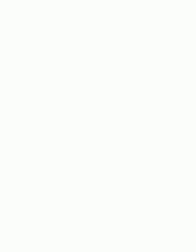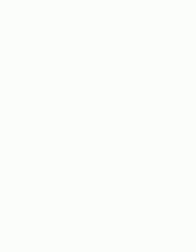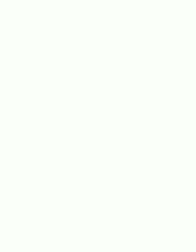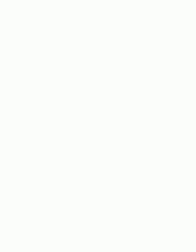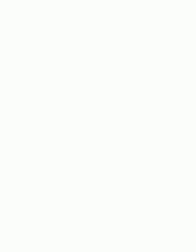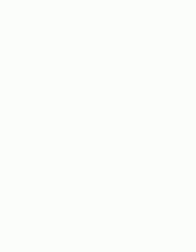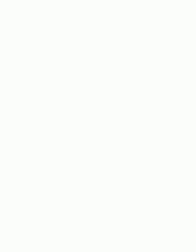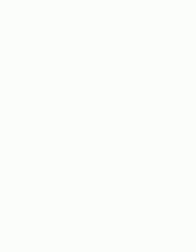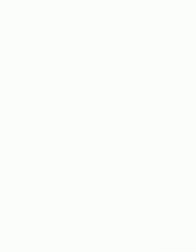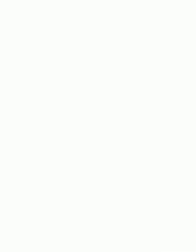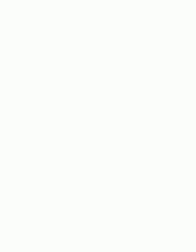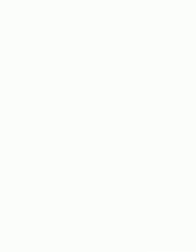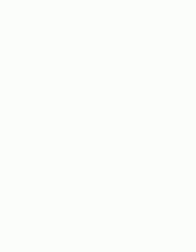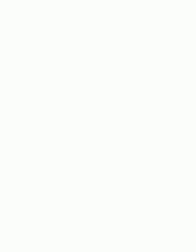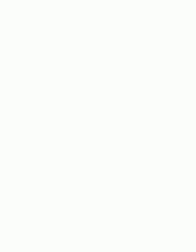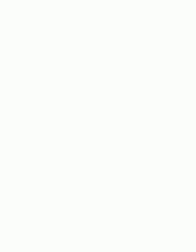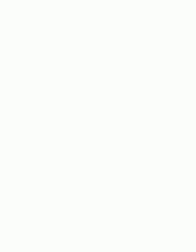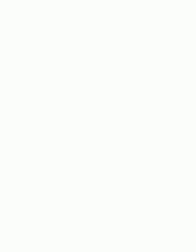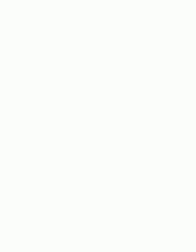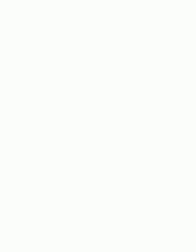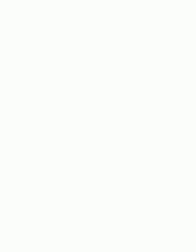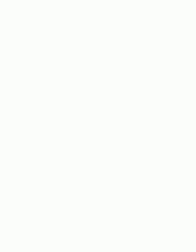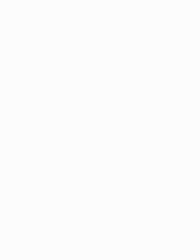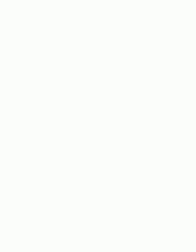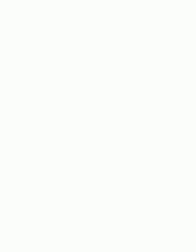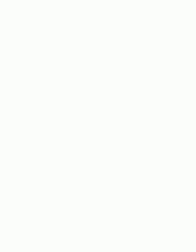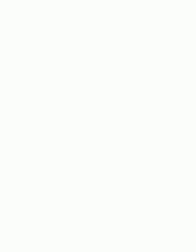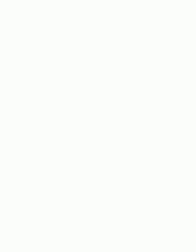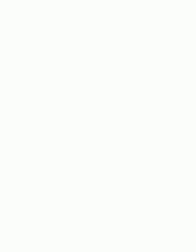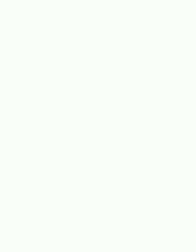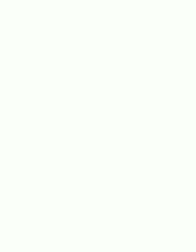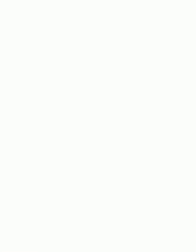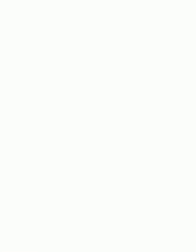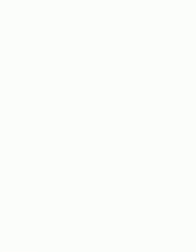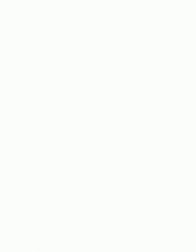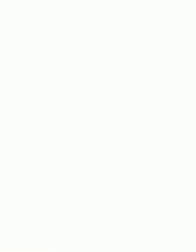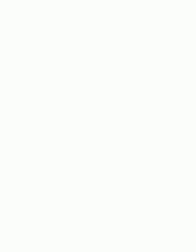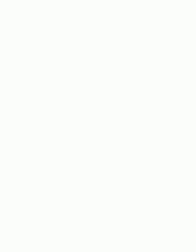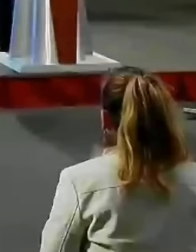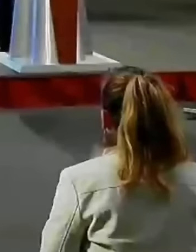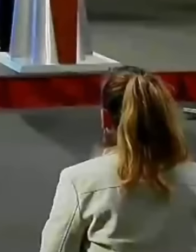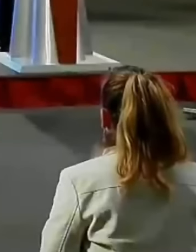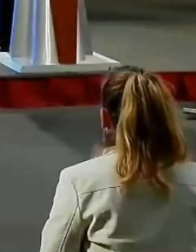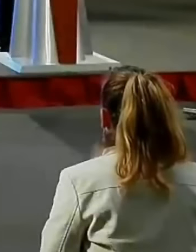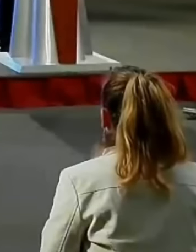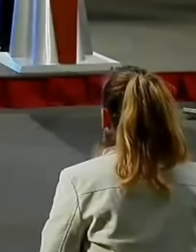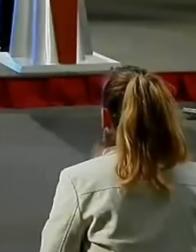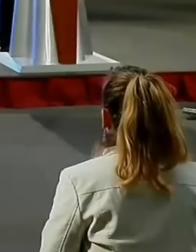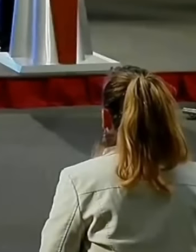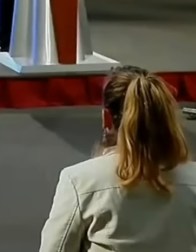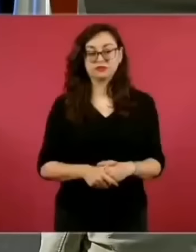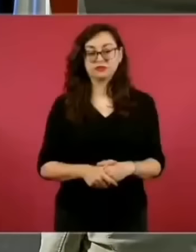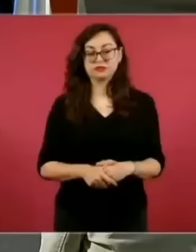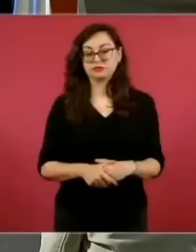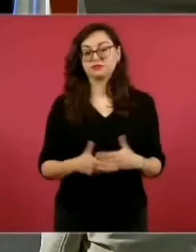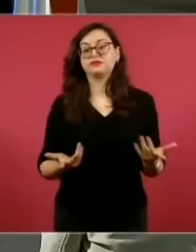pues vienen de la antigüedad. A veces se piensa que son frases